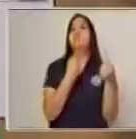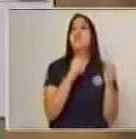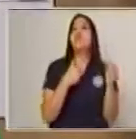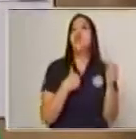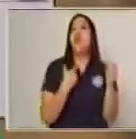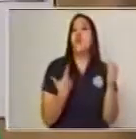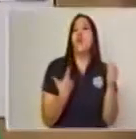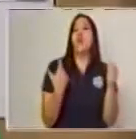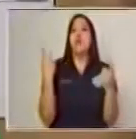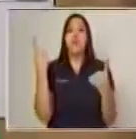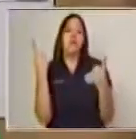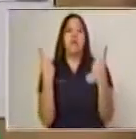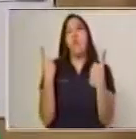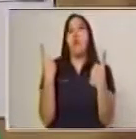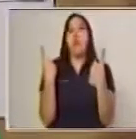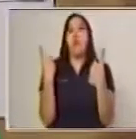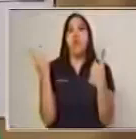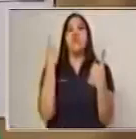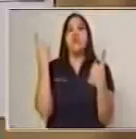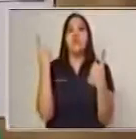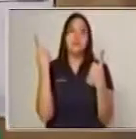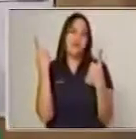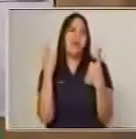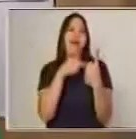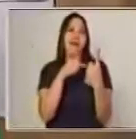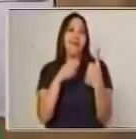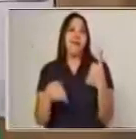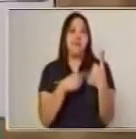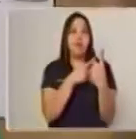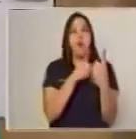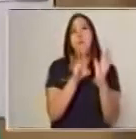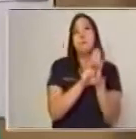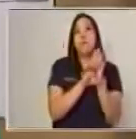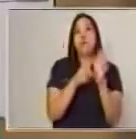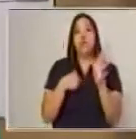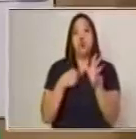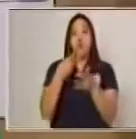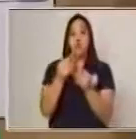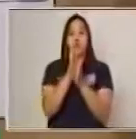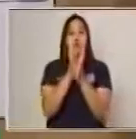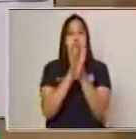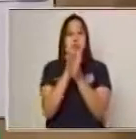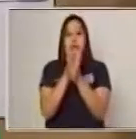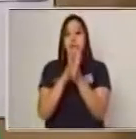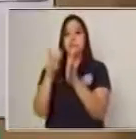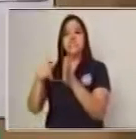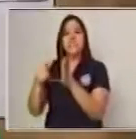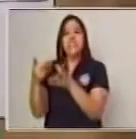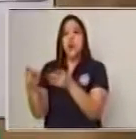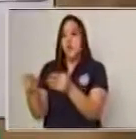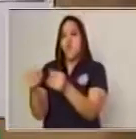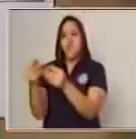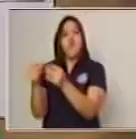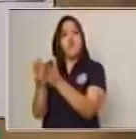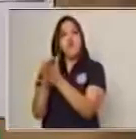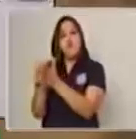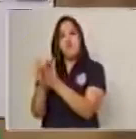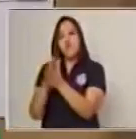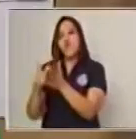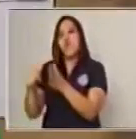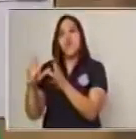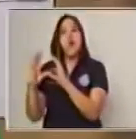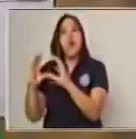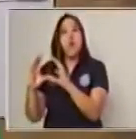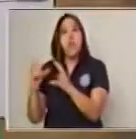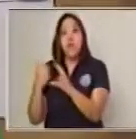Exactamente. O si yo agarro la plasticina y yo hago un muñequito con plasticina, ¿cuál va a ser más valioso? ¿Cuál voy a estar cuidando de que